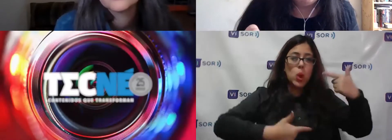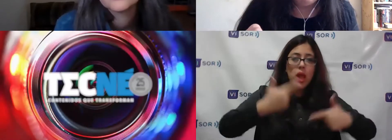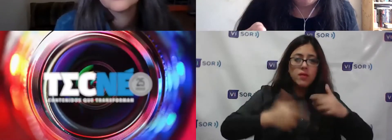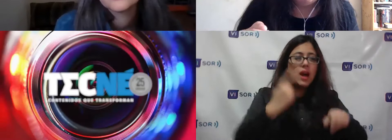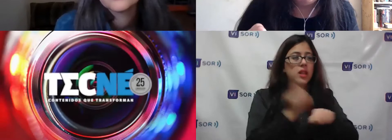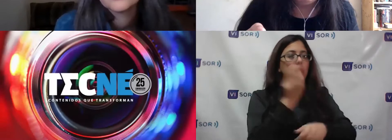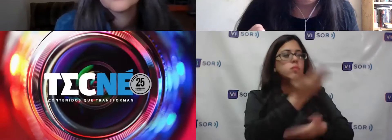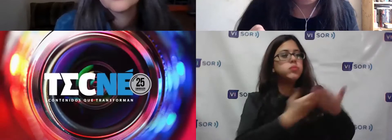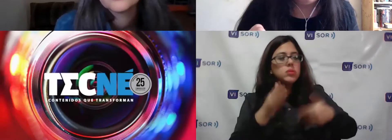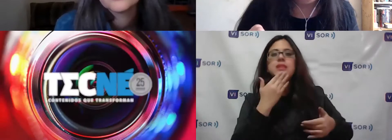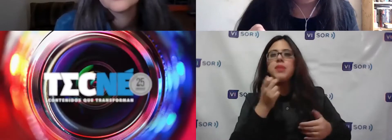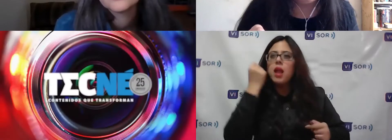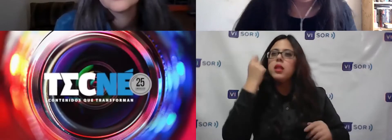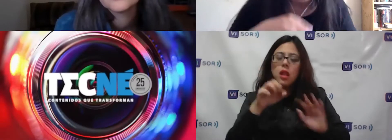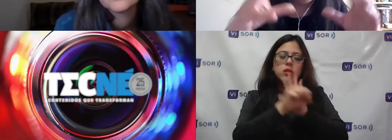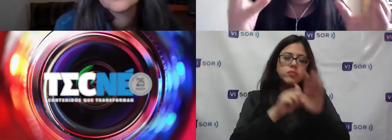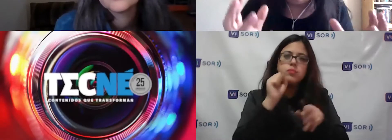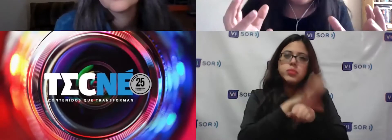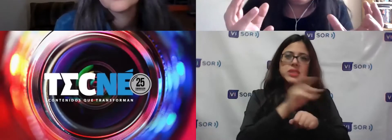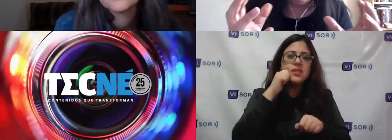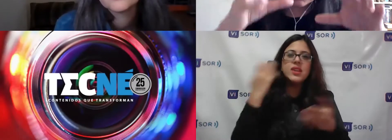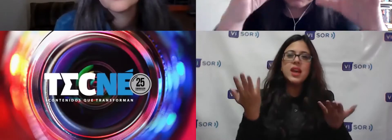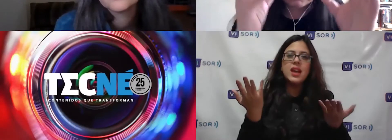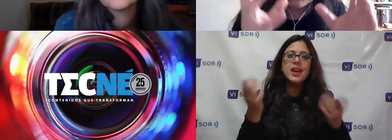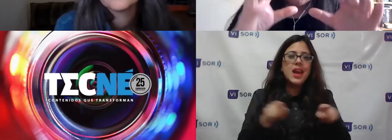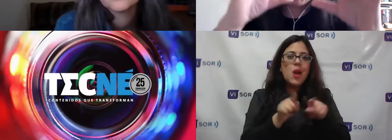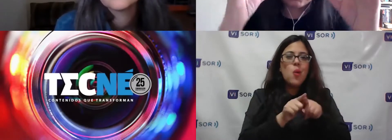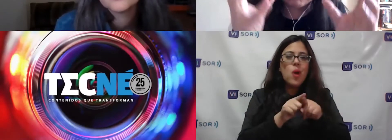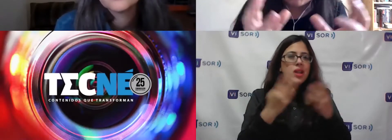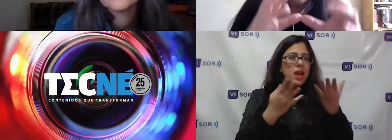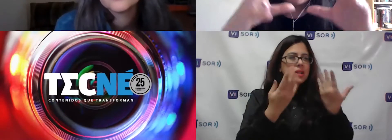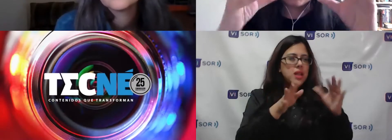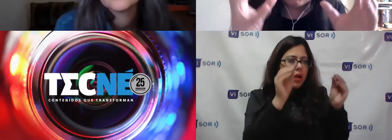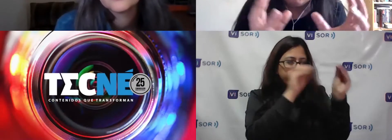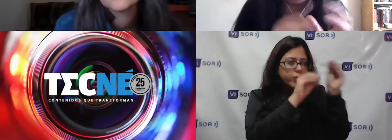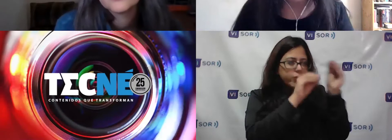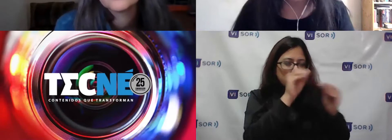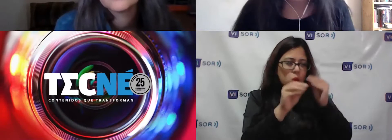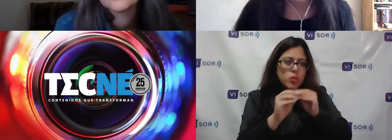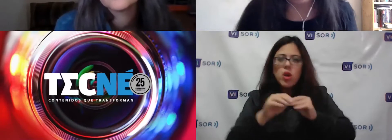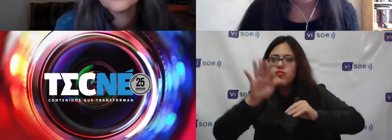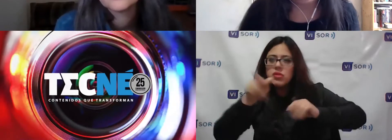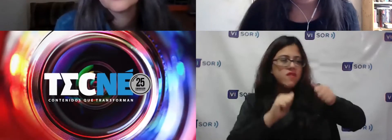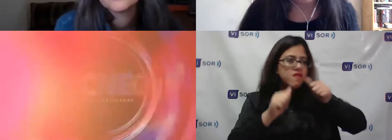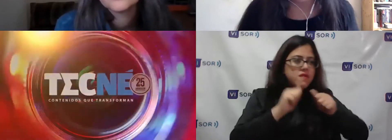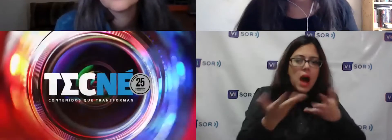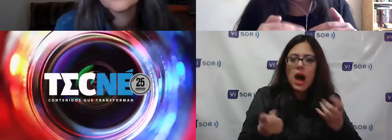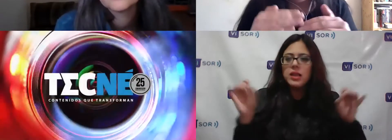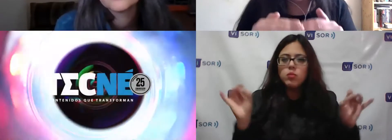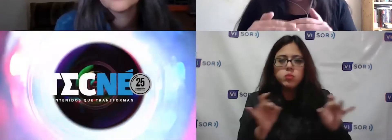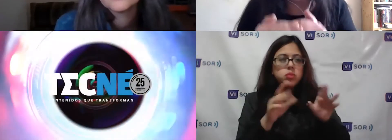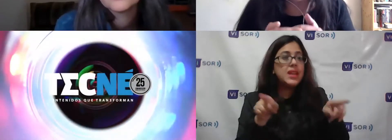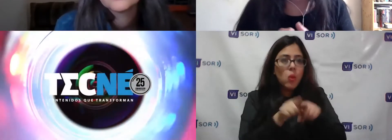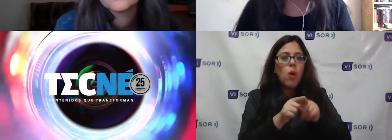entiendo la película es como una no sé es como una escultura no la va afinando mejor la va refinando no sin perder su esencia pero